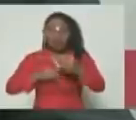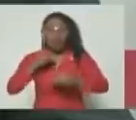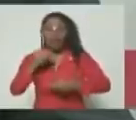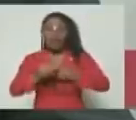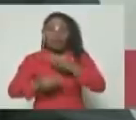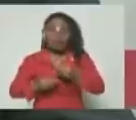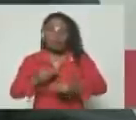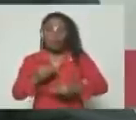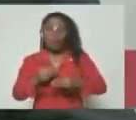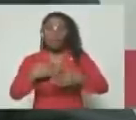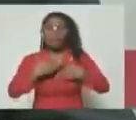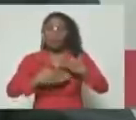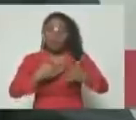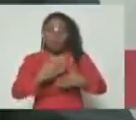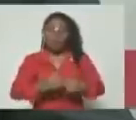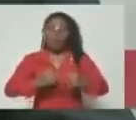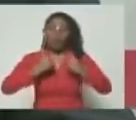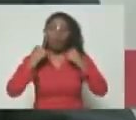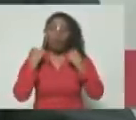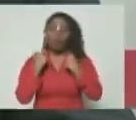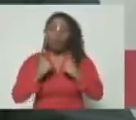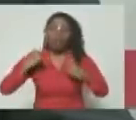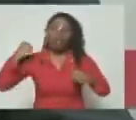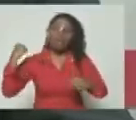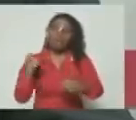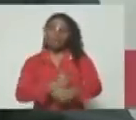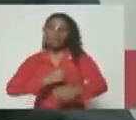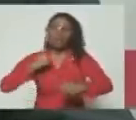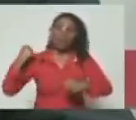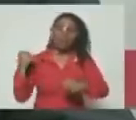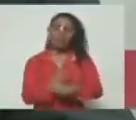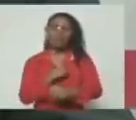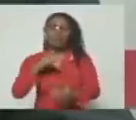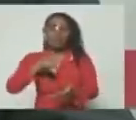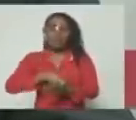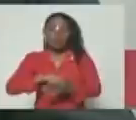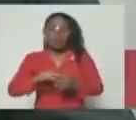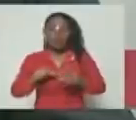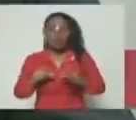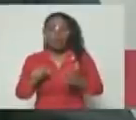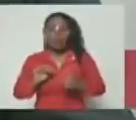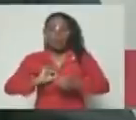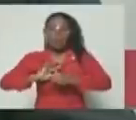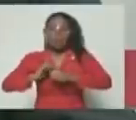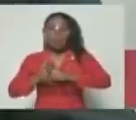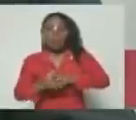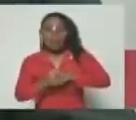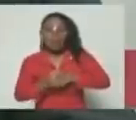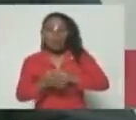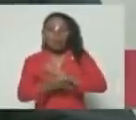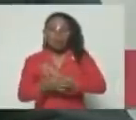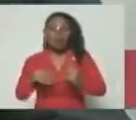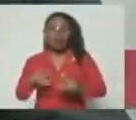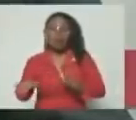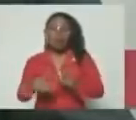un proceso muy arduo porque además, en el medio de la situación de pandemia que nos obligaba a